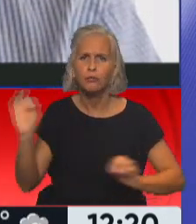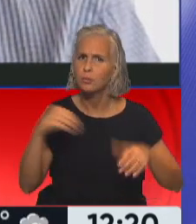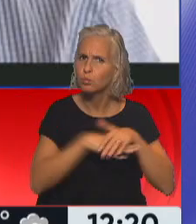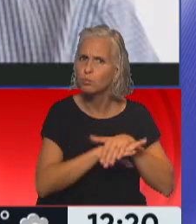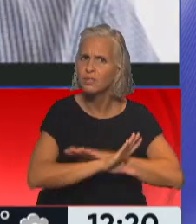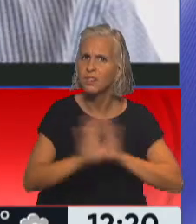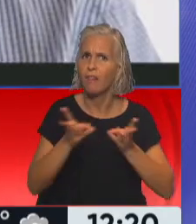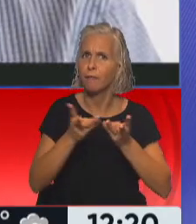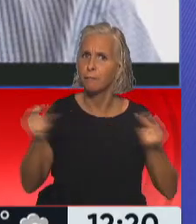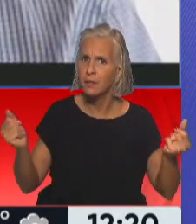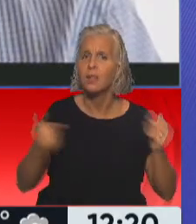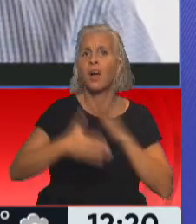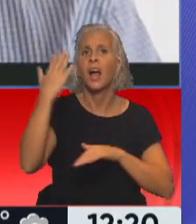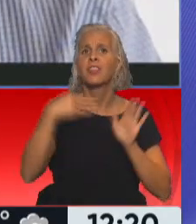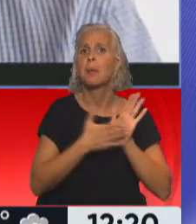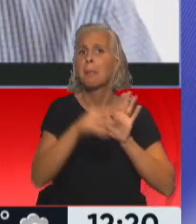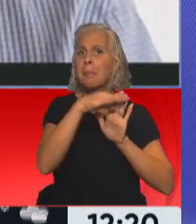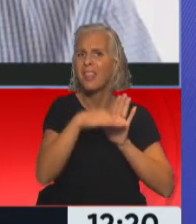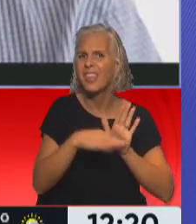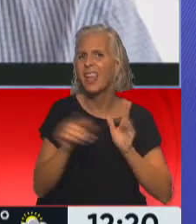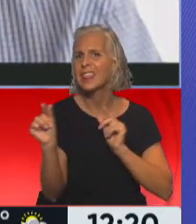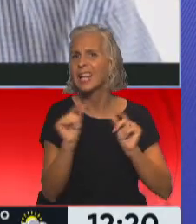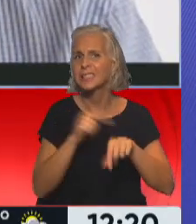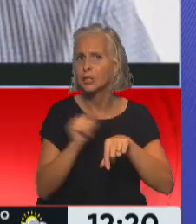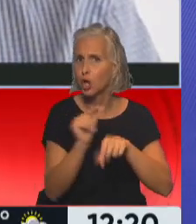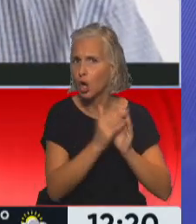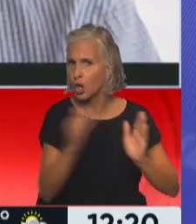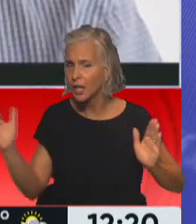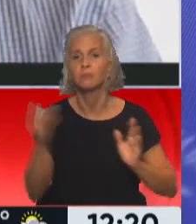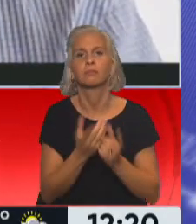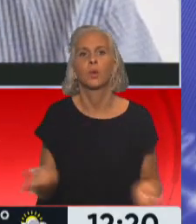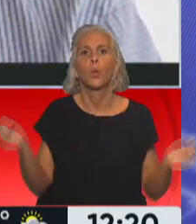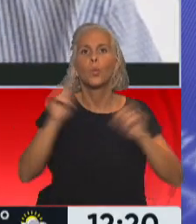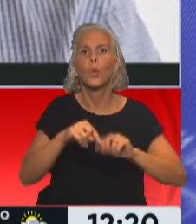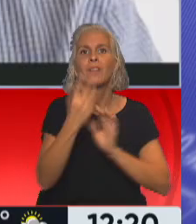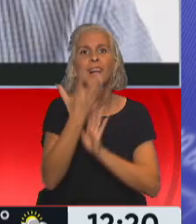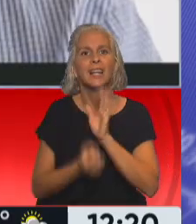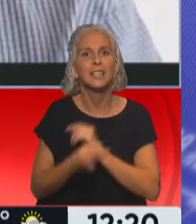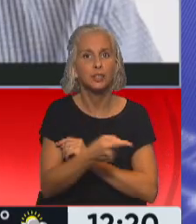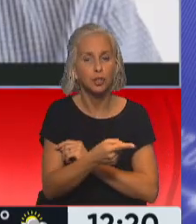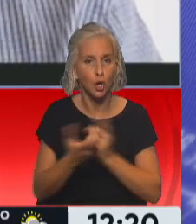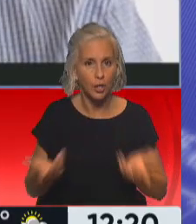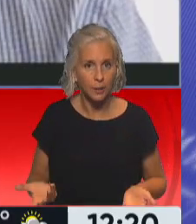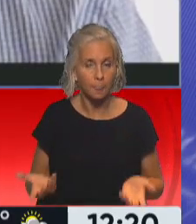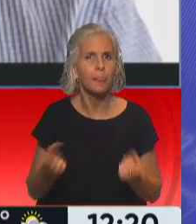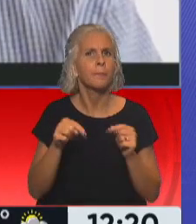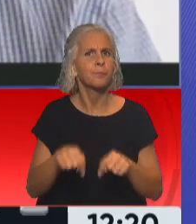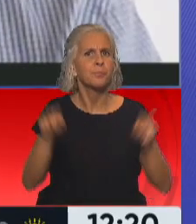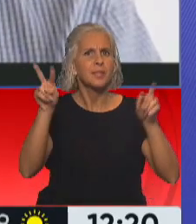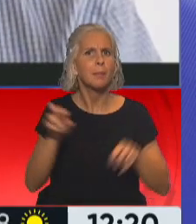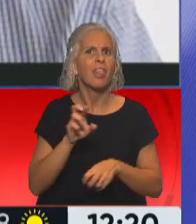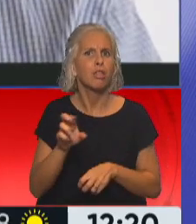muchas de las medidas que eran transitorias, ¿viste? Y regresan a las retenciones, y con este